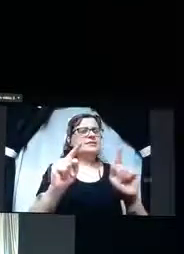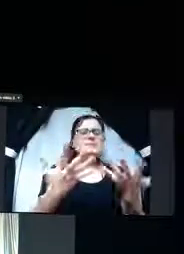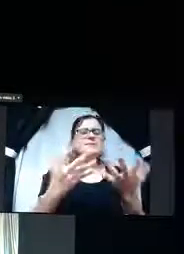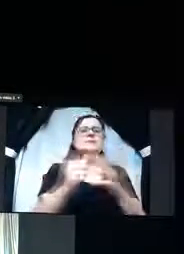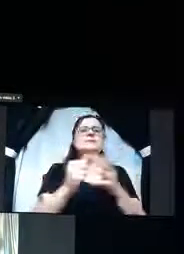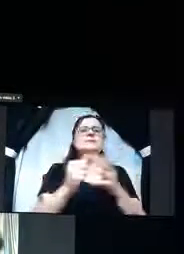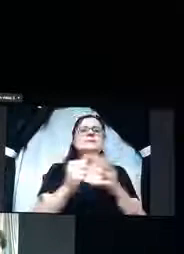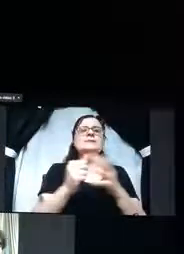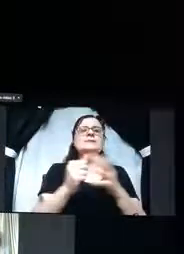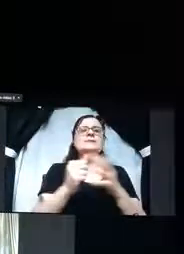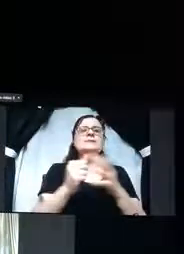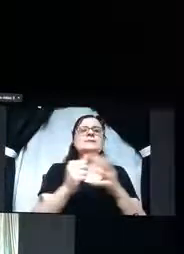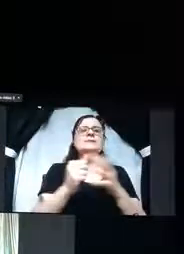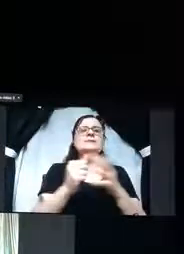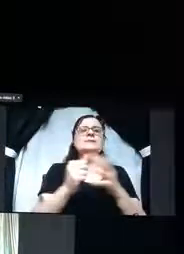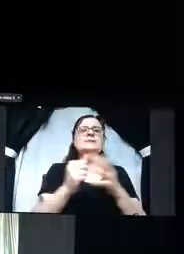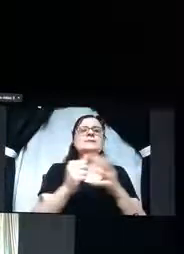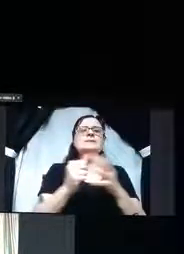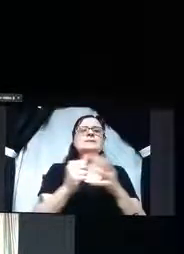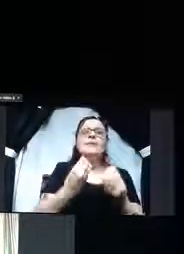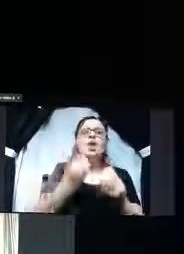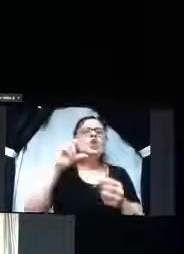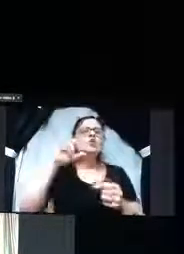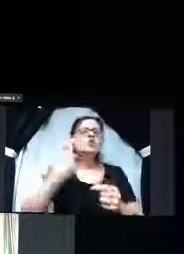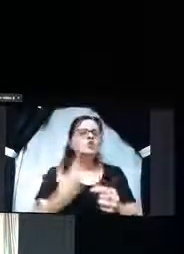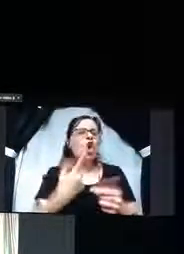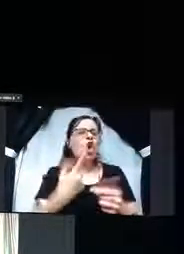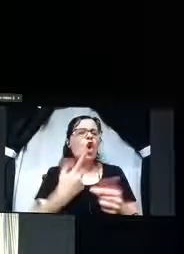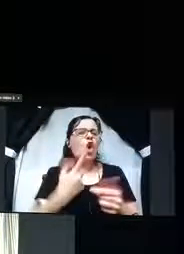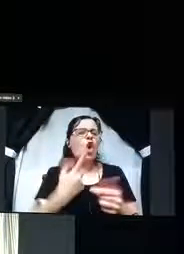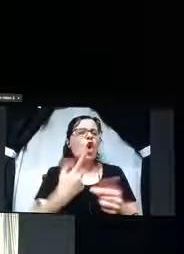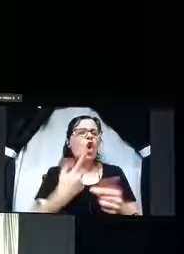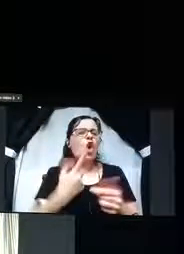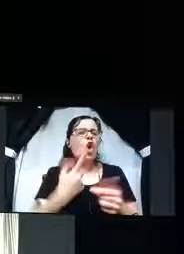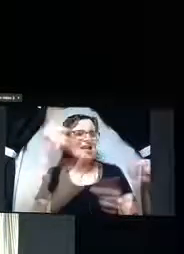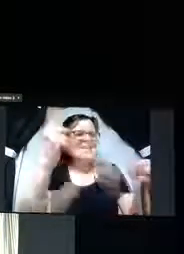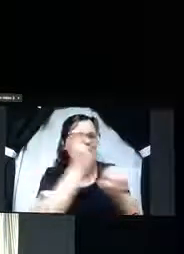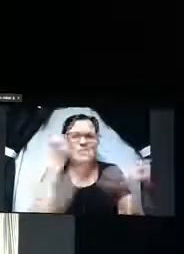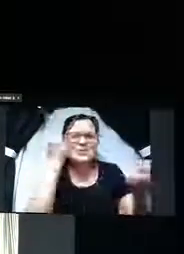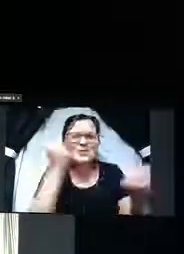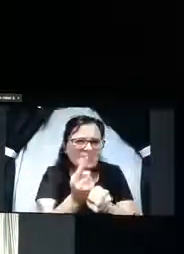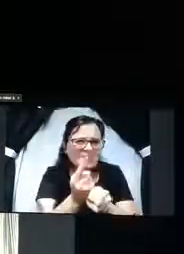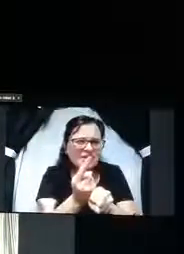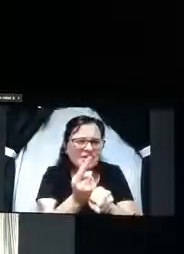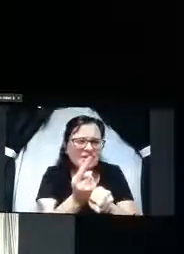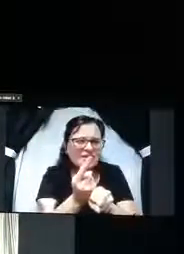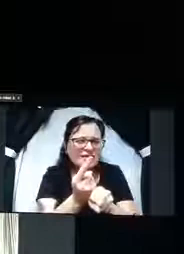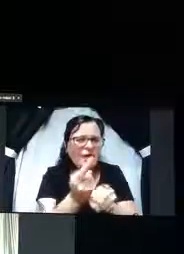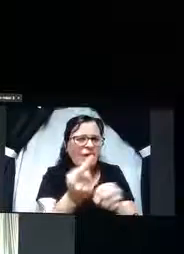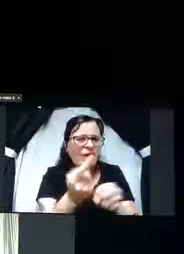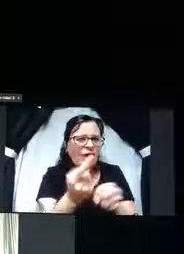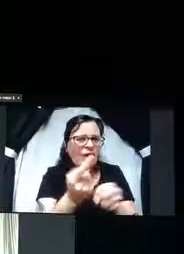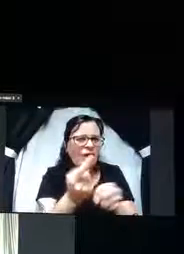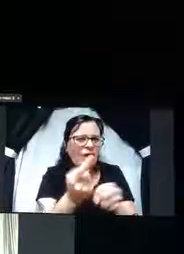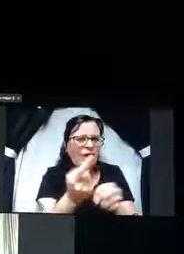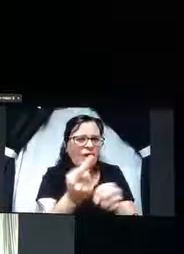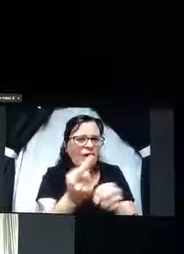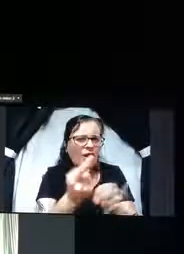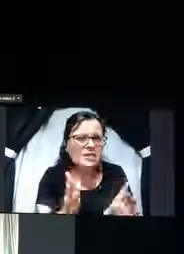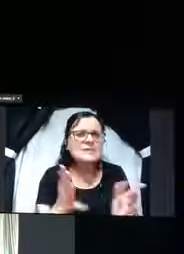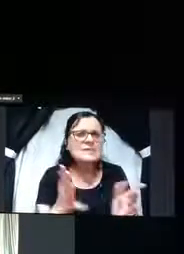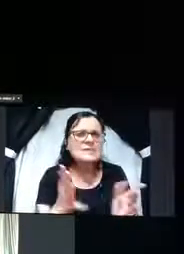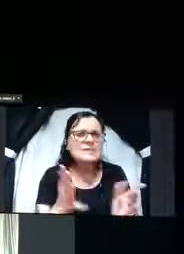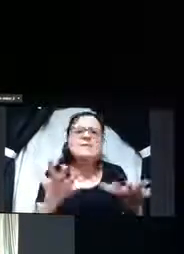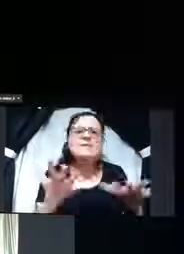¿Qué pasó con la sordera que parece haber afectado a la lectoescritura general de todas las personas, o de la mayoría de las